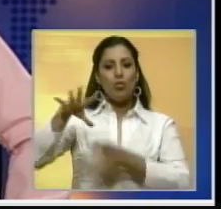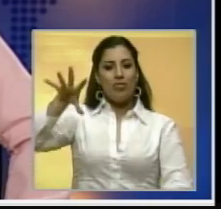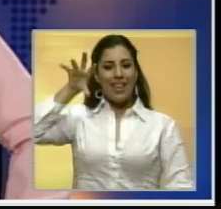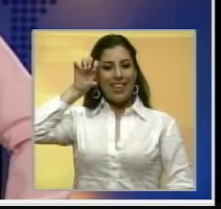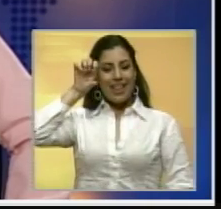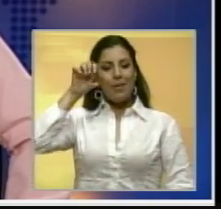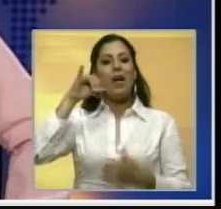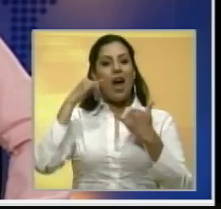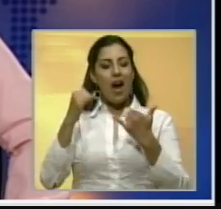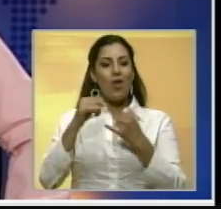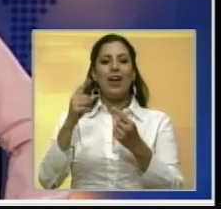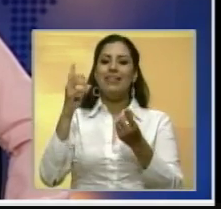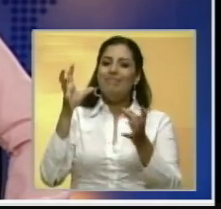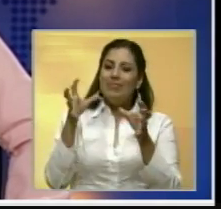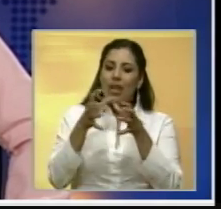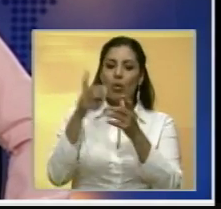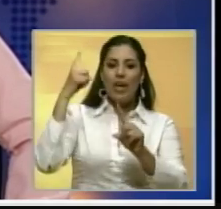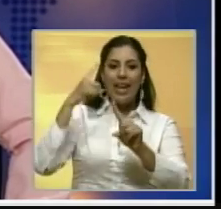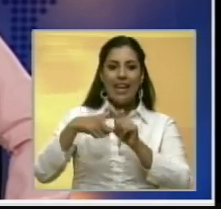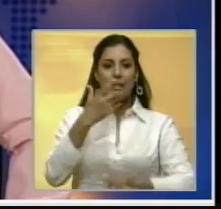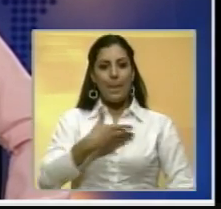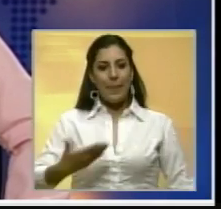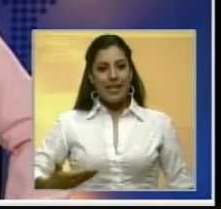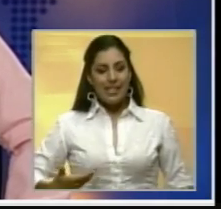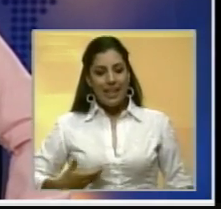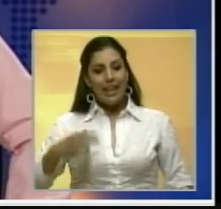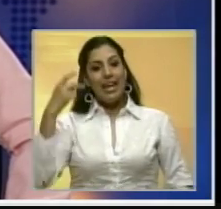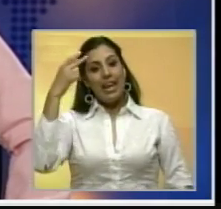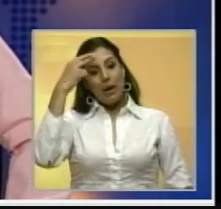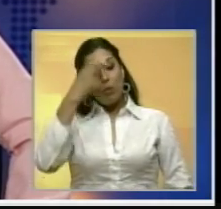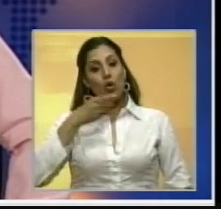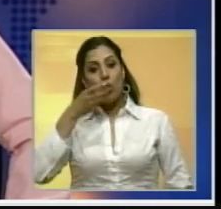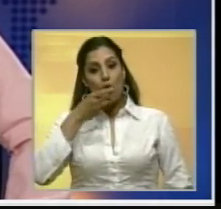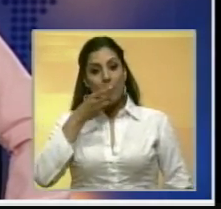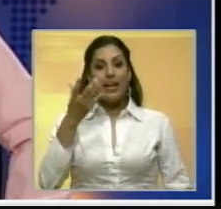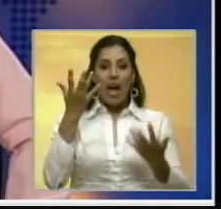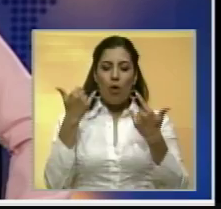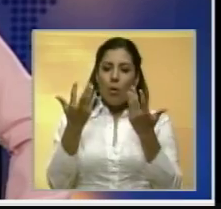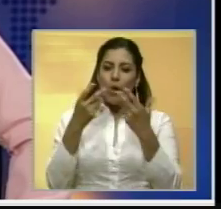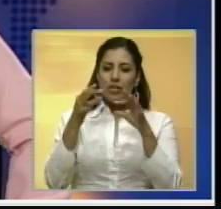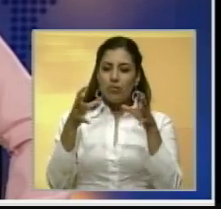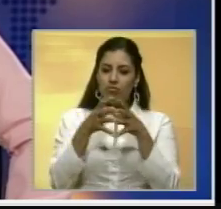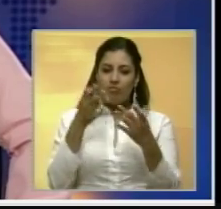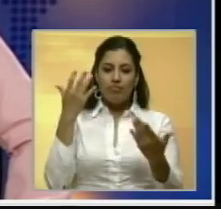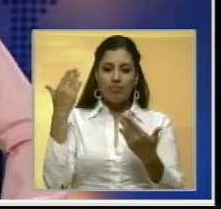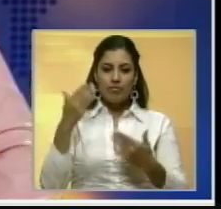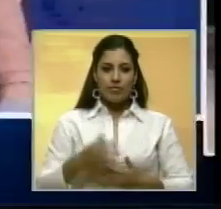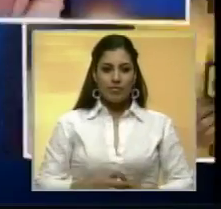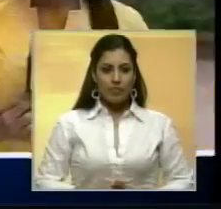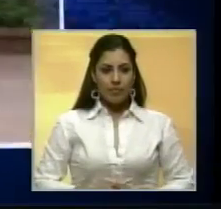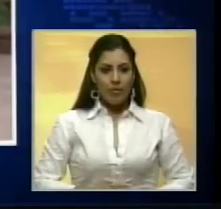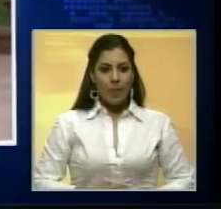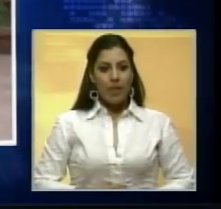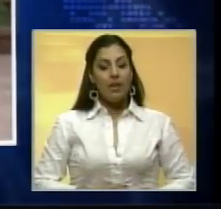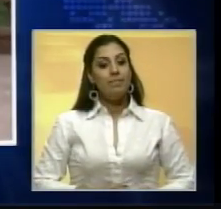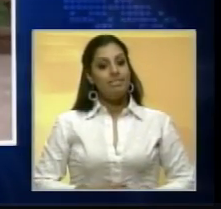Gaviria, se reunió con el expresidente dominicano Leonel Fernández. Lirio Pérez nos tiene más detalles. Muy buenas tardes, Lirio.